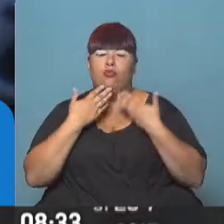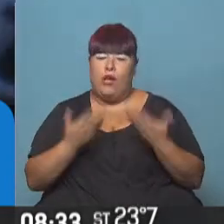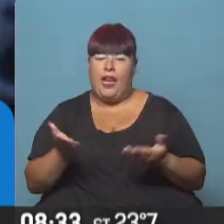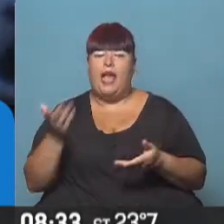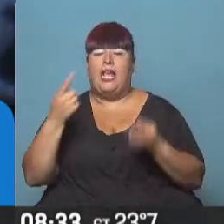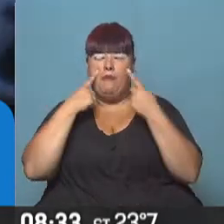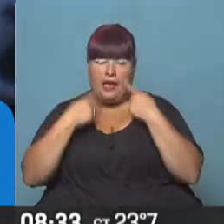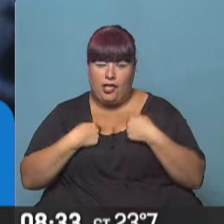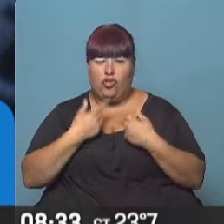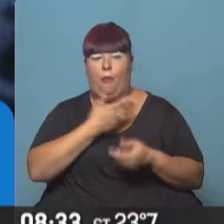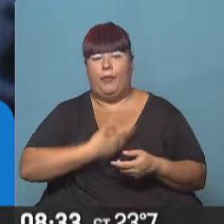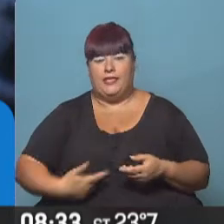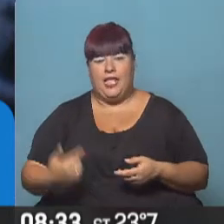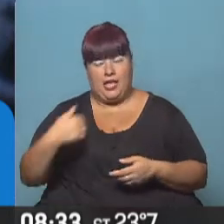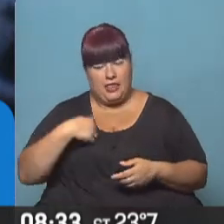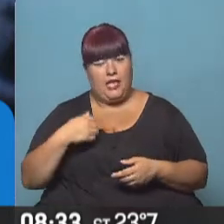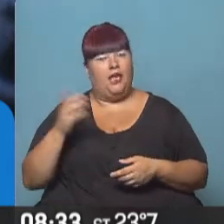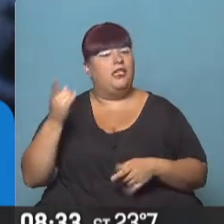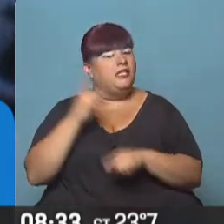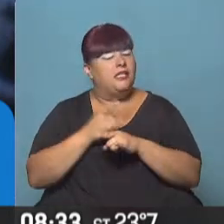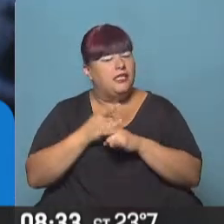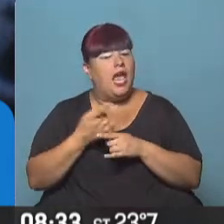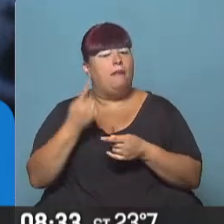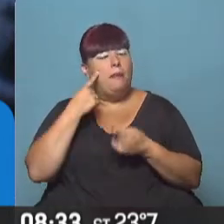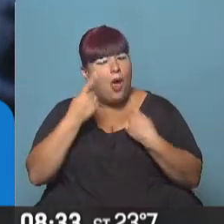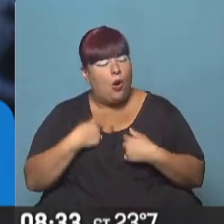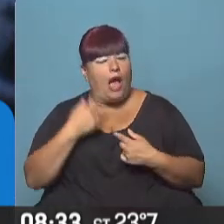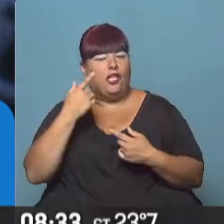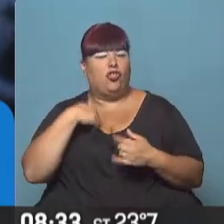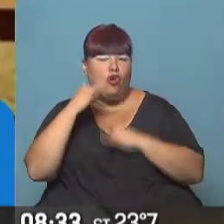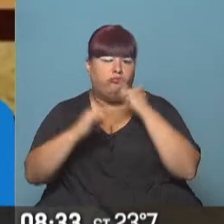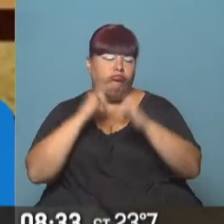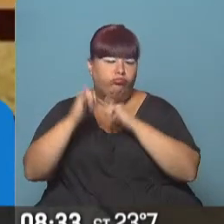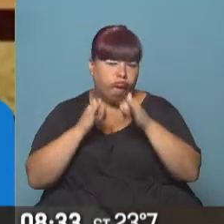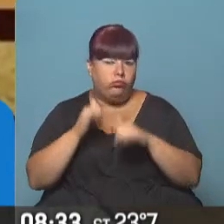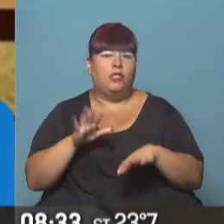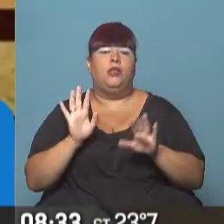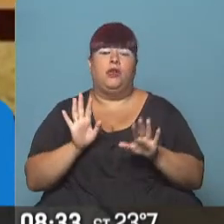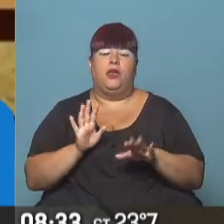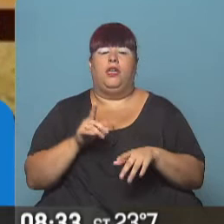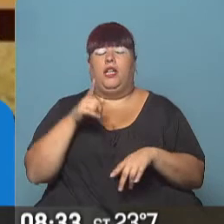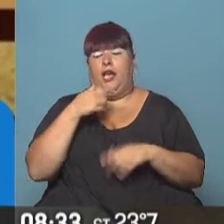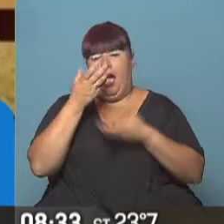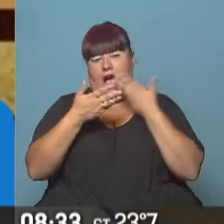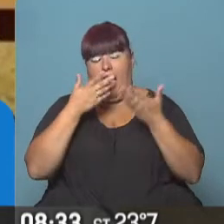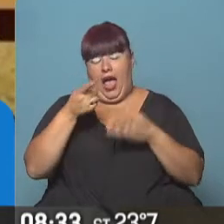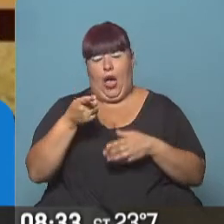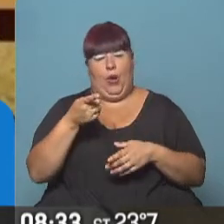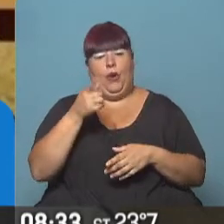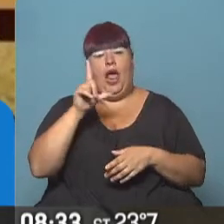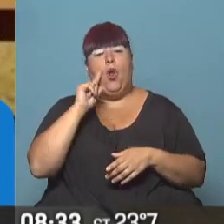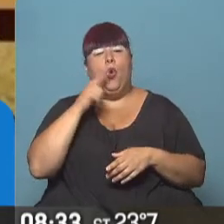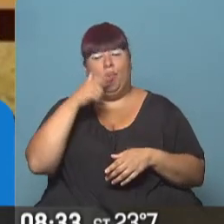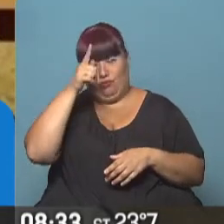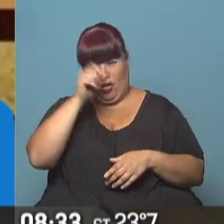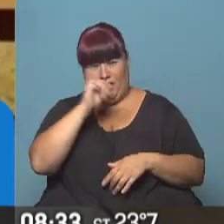con la atención que tuvo el presidente conmigo, porque en todo momento estuvo escuchando mis palabras. Fueron parte de las declaraciones de Luis Chocobar.